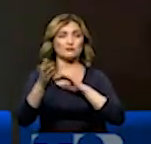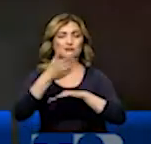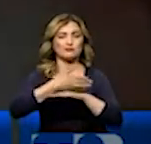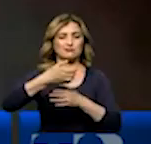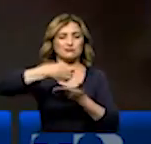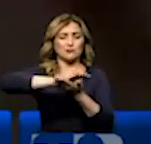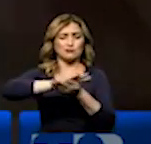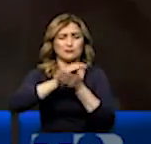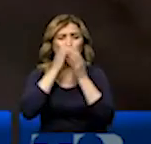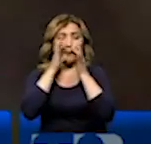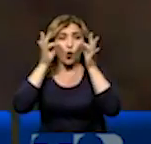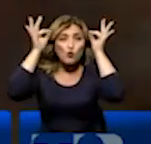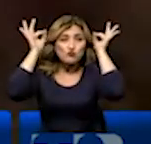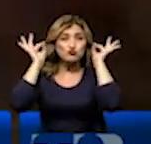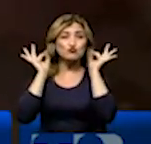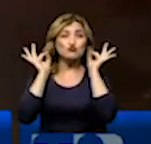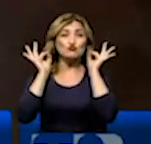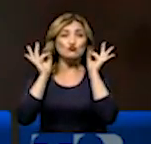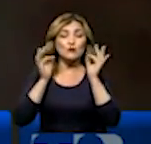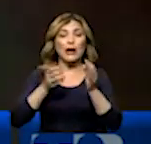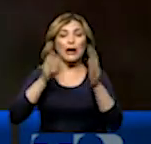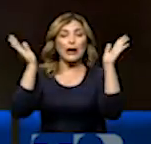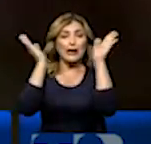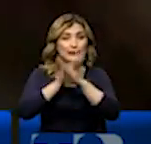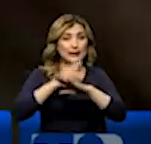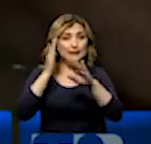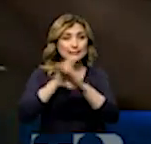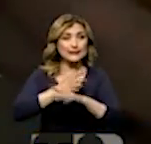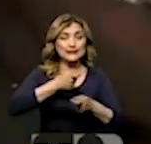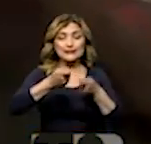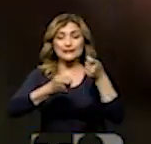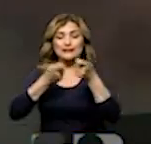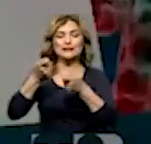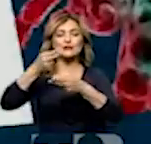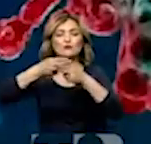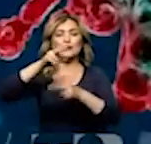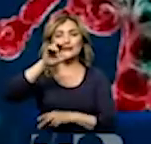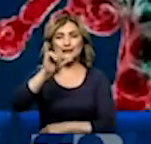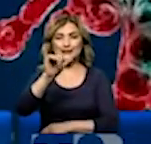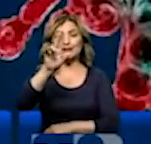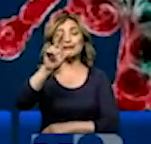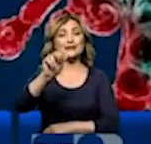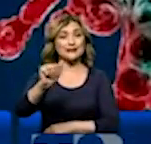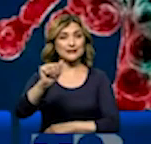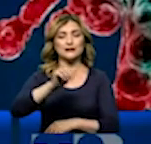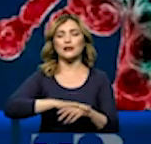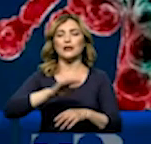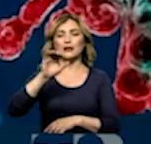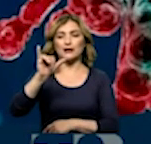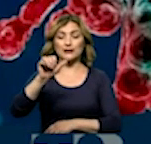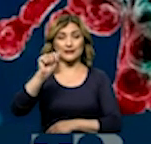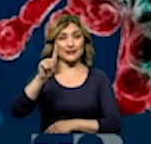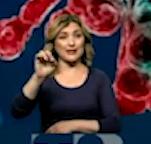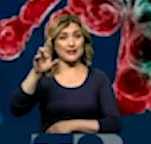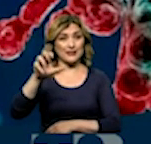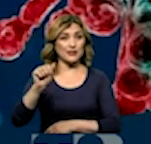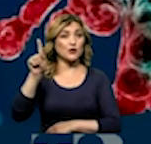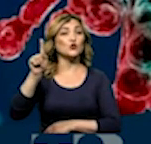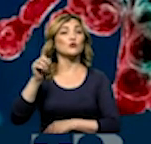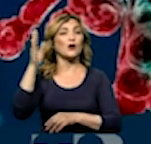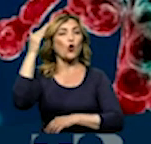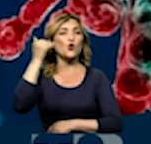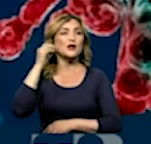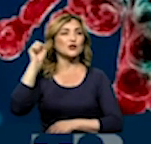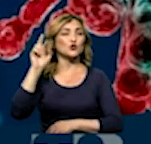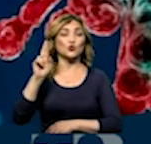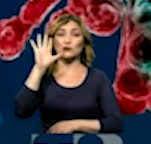habían mascarillas y todo nos proporcionaban gratuitamente. Es Yadira Bravo quien se encuentra en un país donde los contagios superan las 5.000